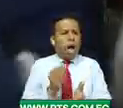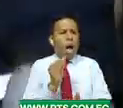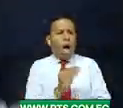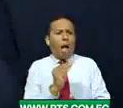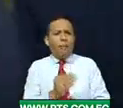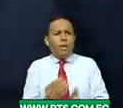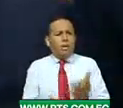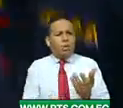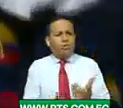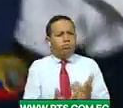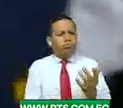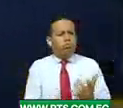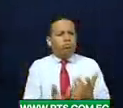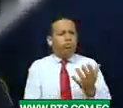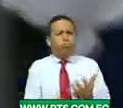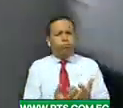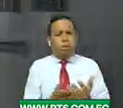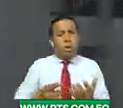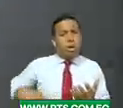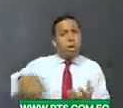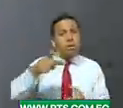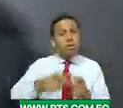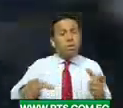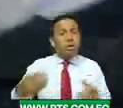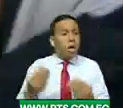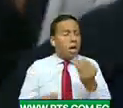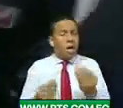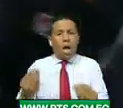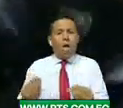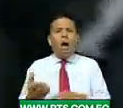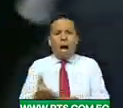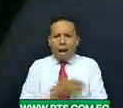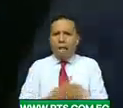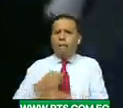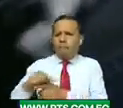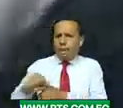donde activaron inmediatamente protocolos de evacuación y de reacción